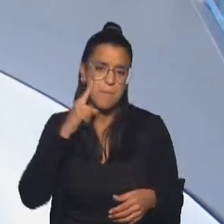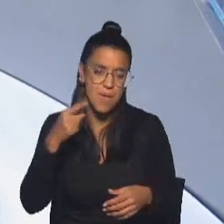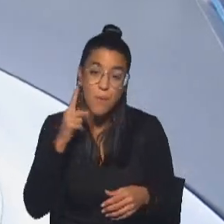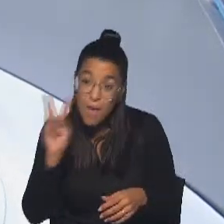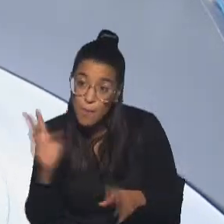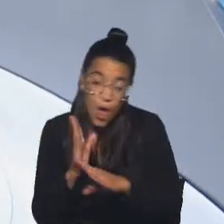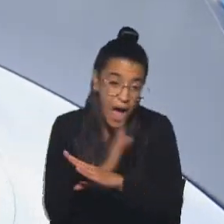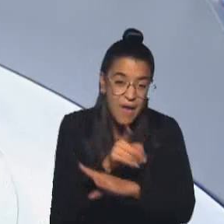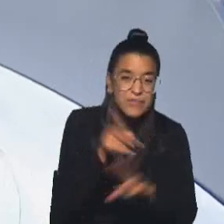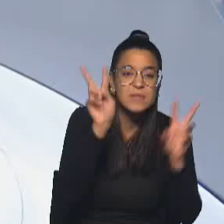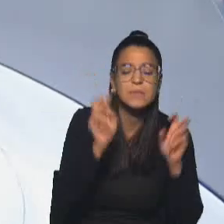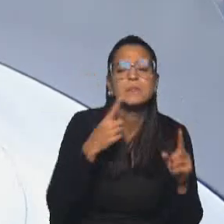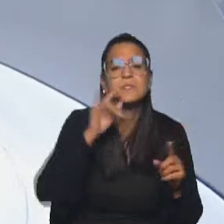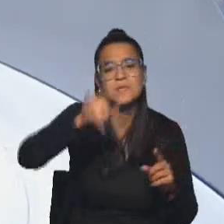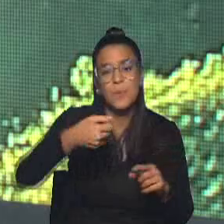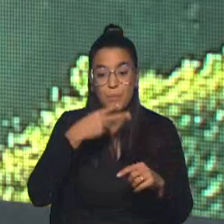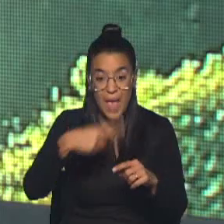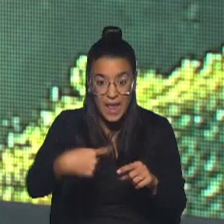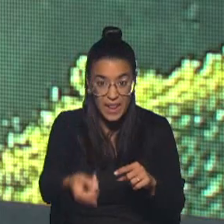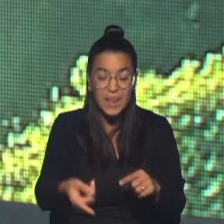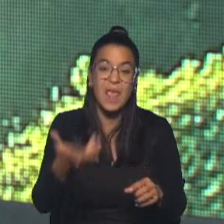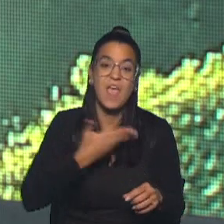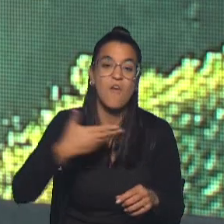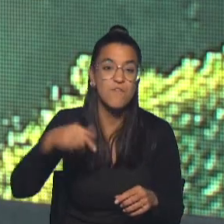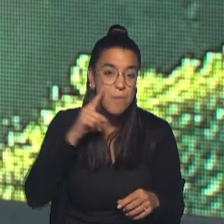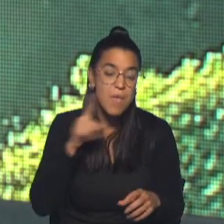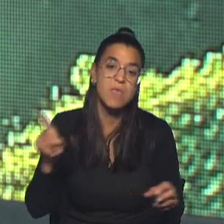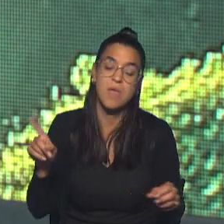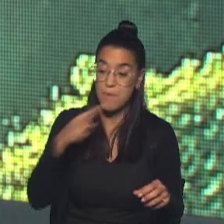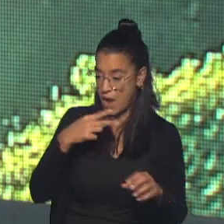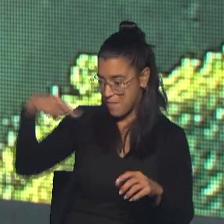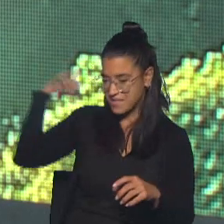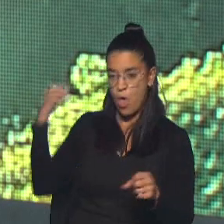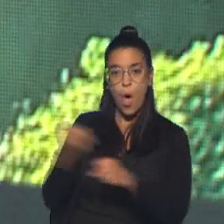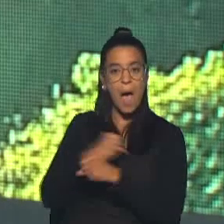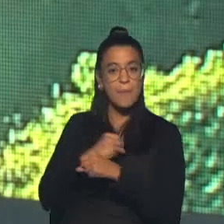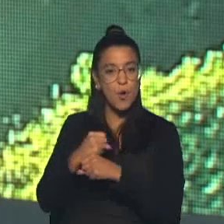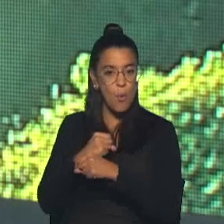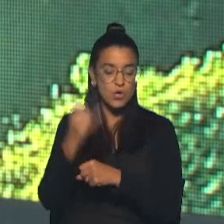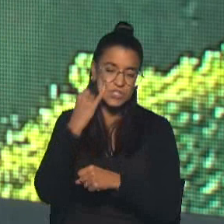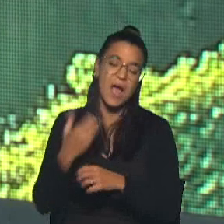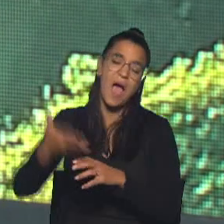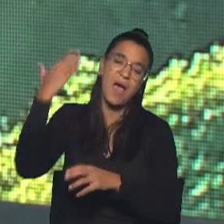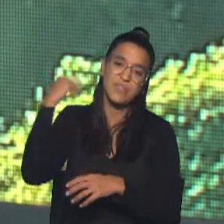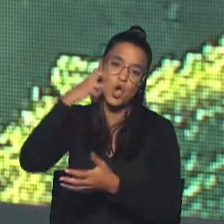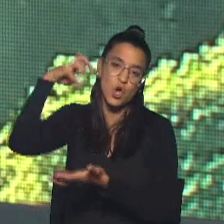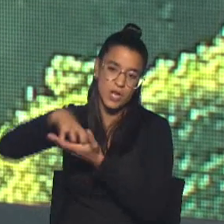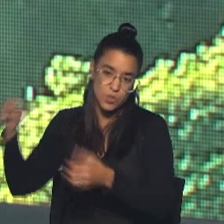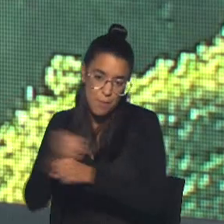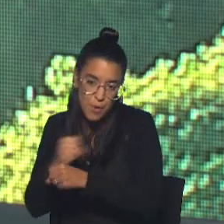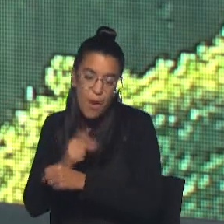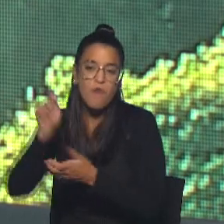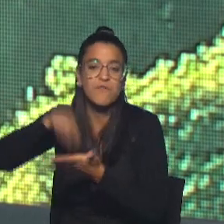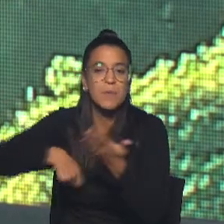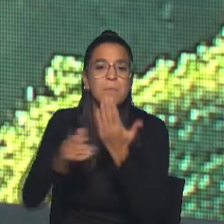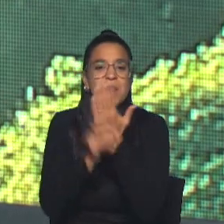antes un título, Flor. Sí, porque el viernes entonces el FMI aprobó finalmente, ya está aprobado por el Congreso, ya está la firma